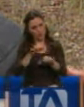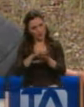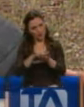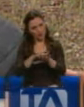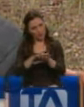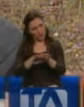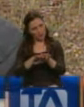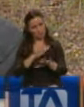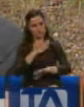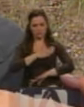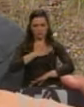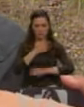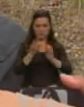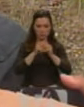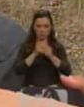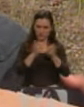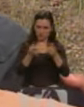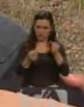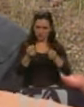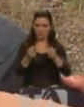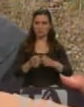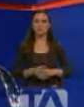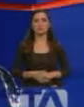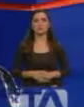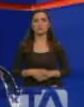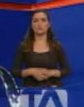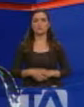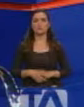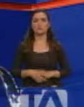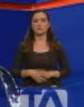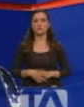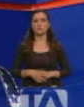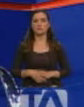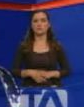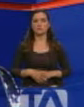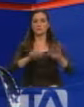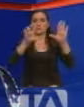dificulta el manejo de los vehículos.